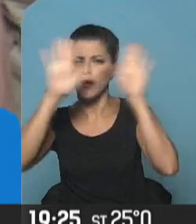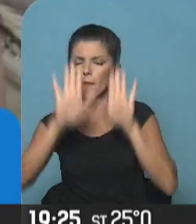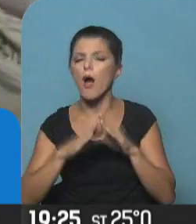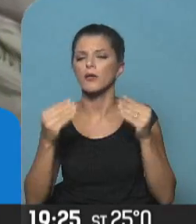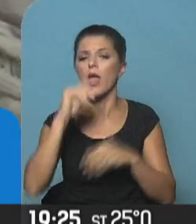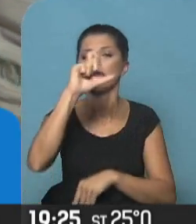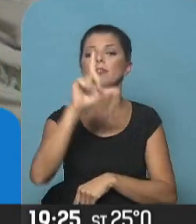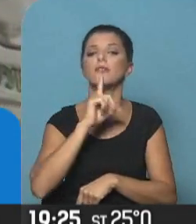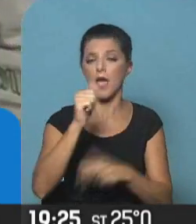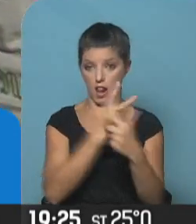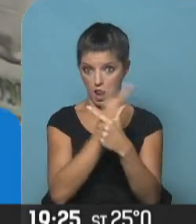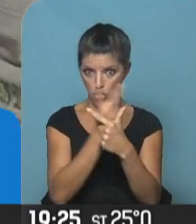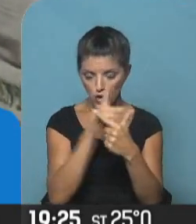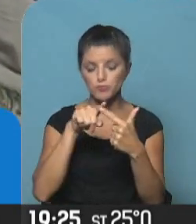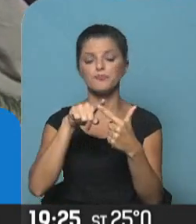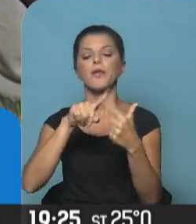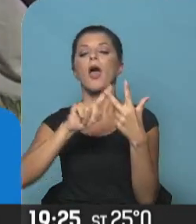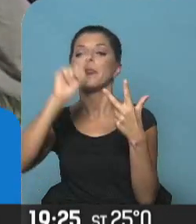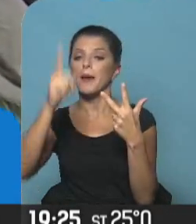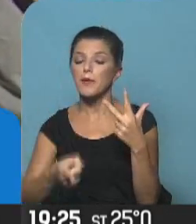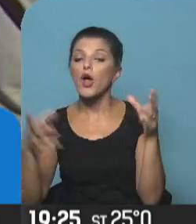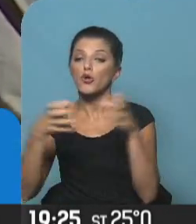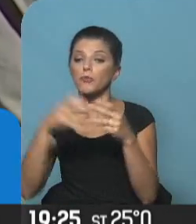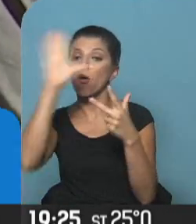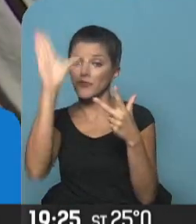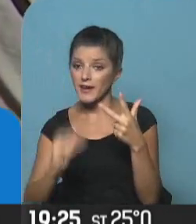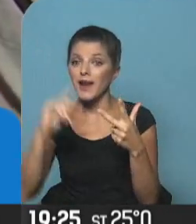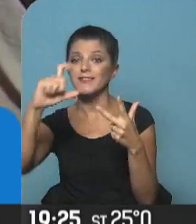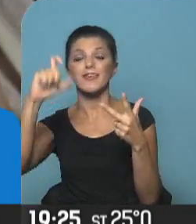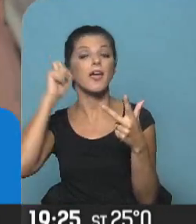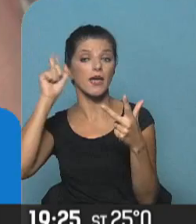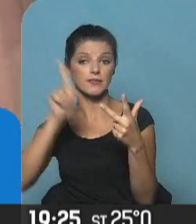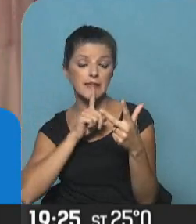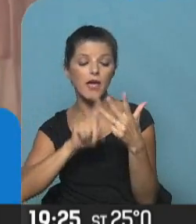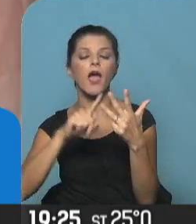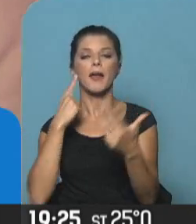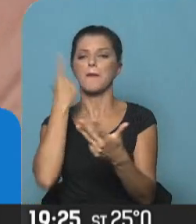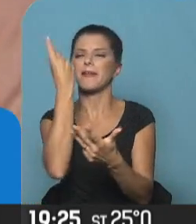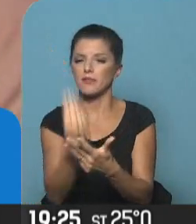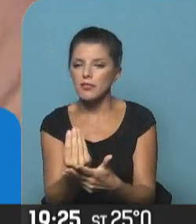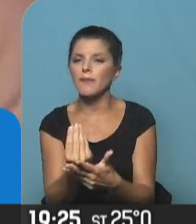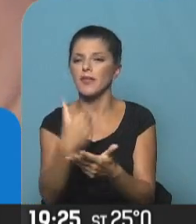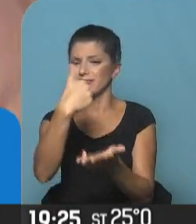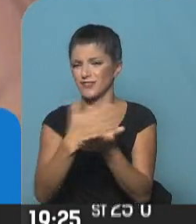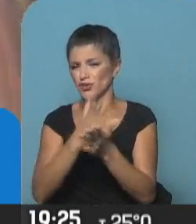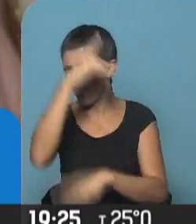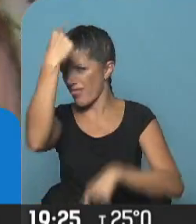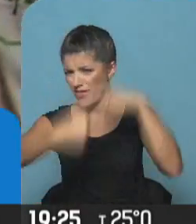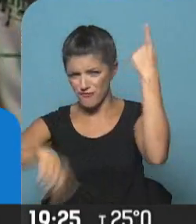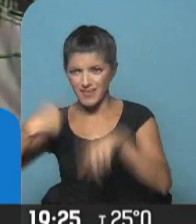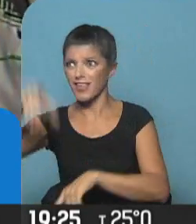CTA, también la corriente federal de la CGT, representantes multisectoriales de todo el